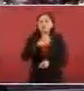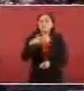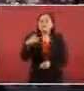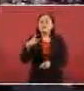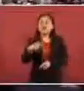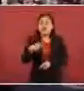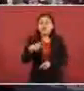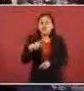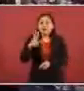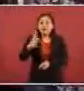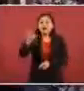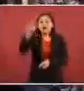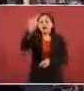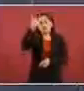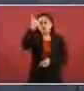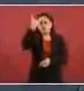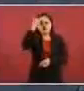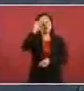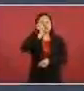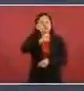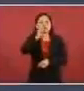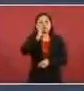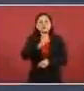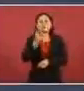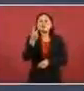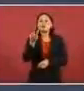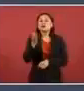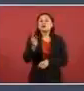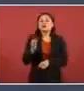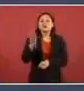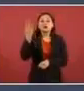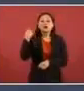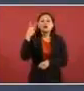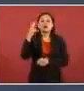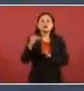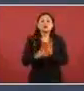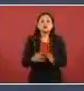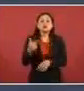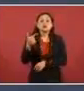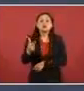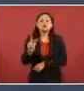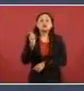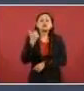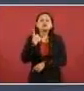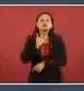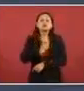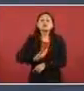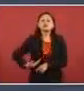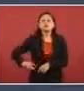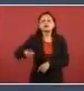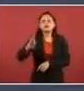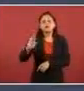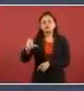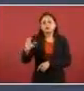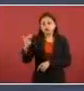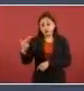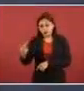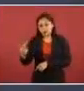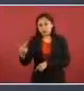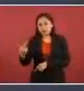el 2 de febrero de 2007, Felipe Calderón, para tratar de